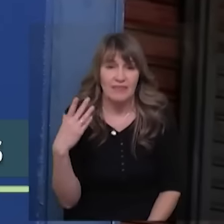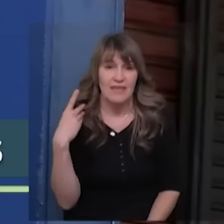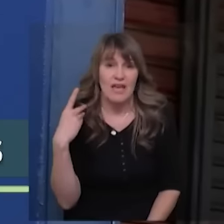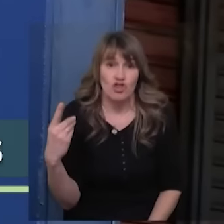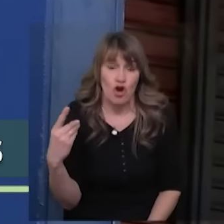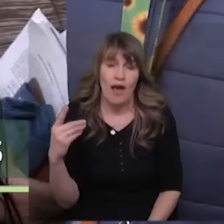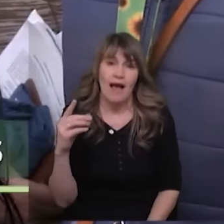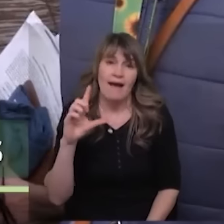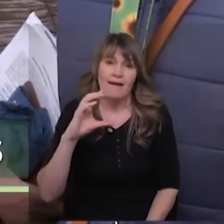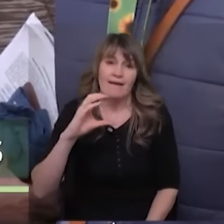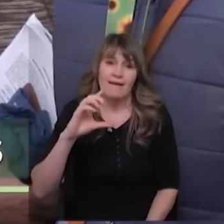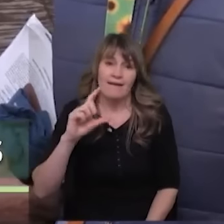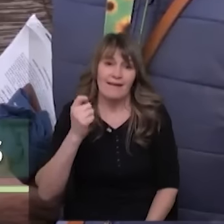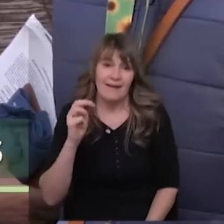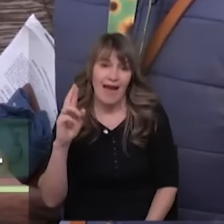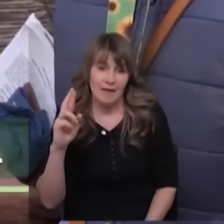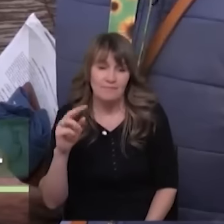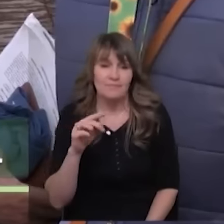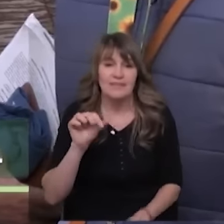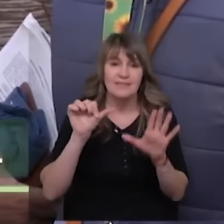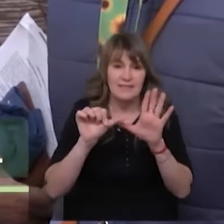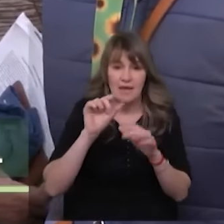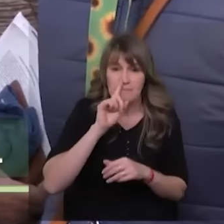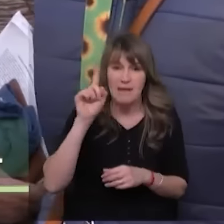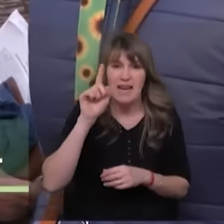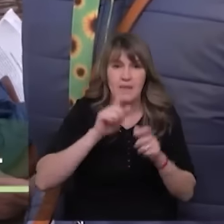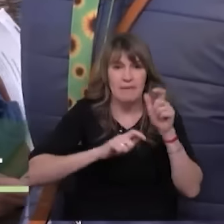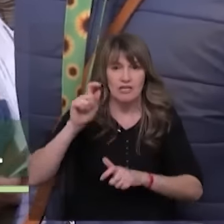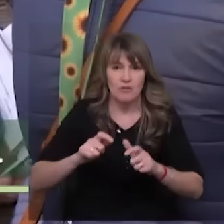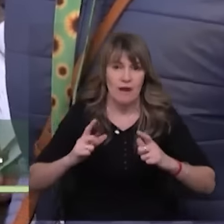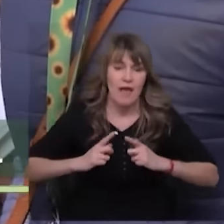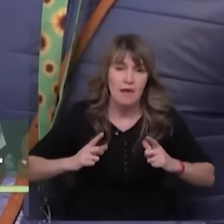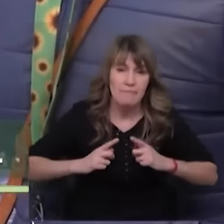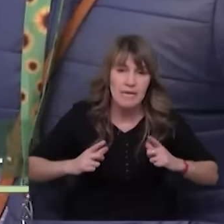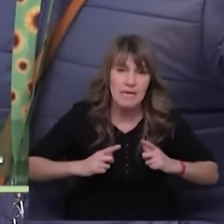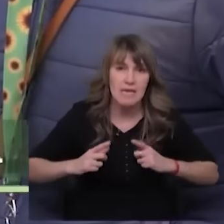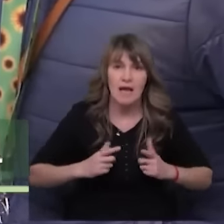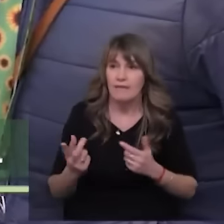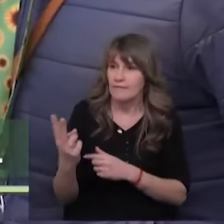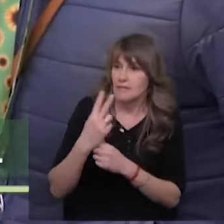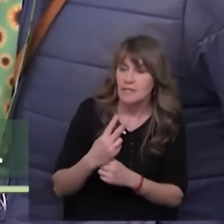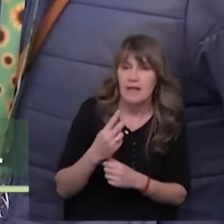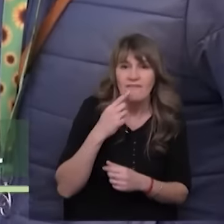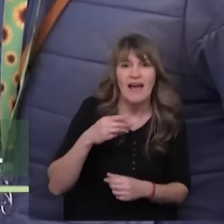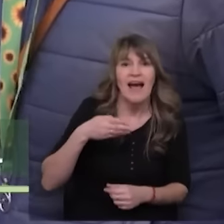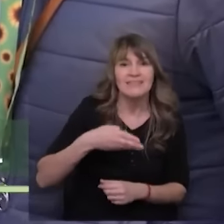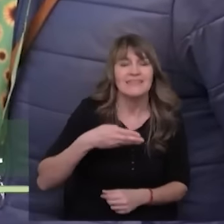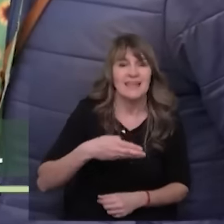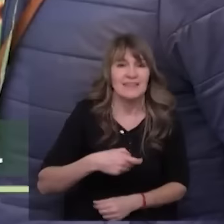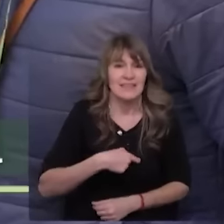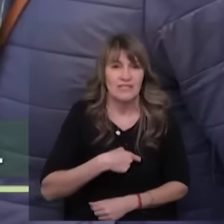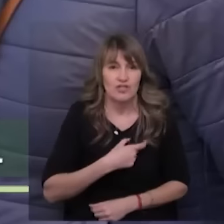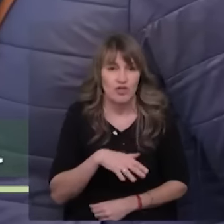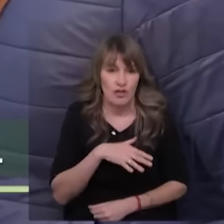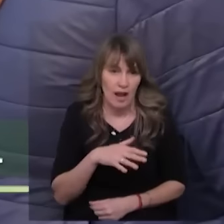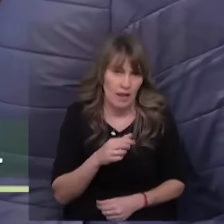Florencia cral Lo cierto es que hay más de 6000 personas esperando este ser visitados por este la asistente social